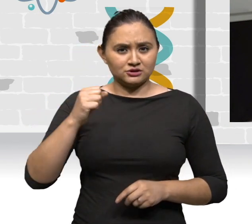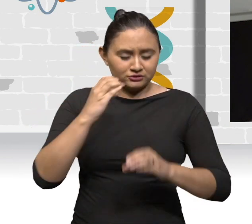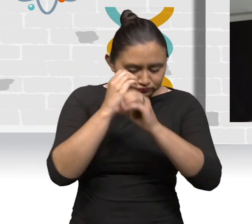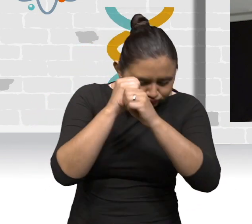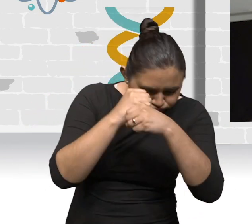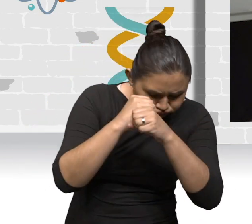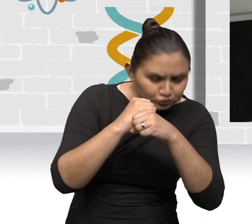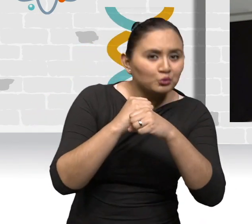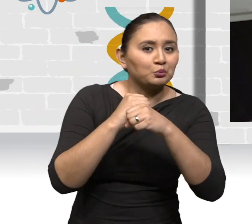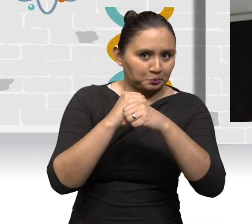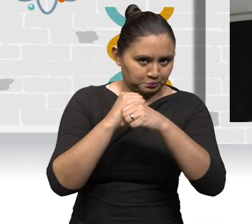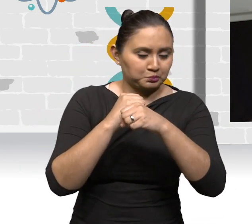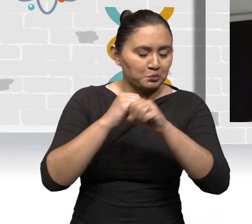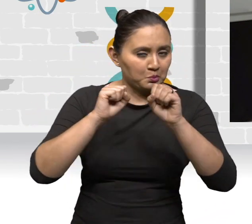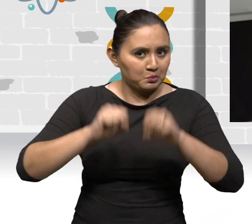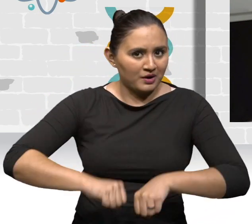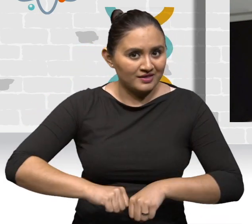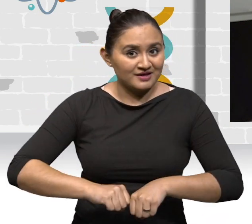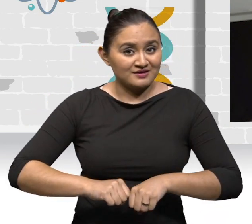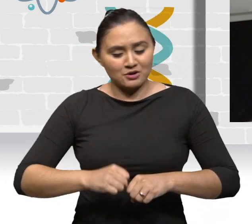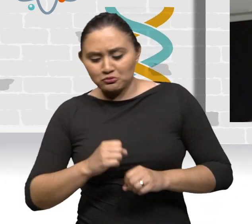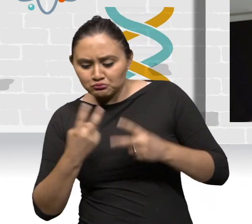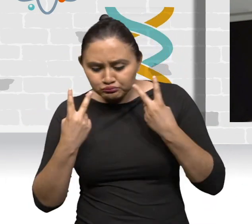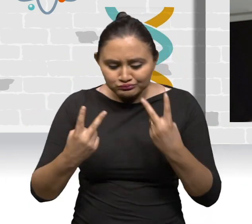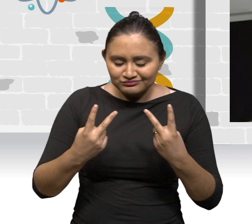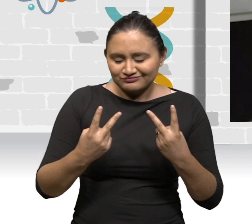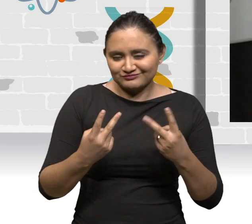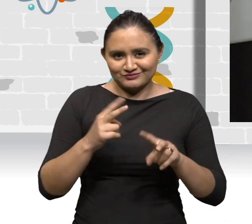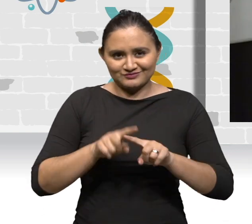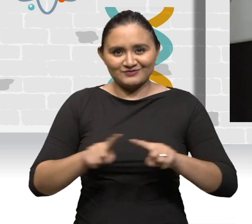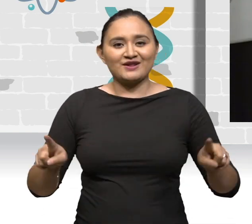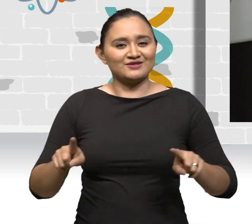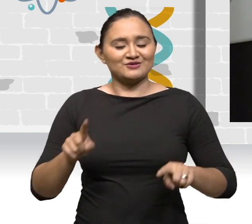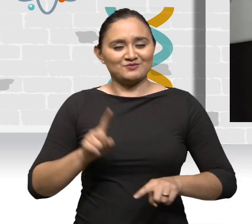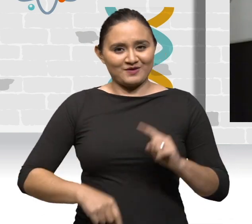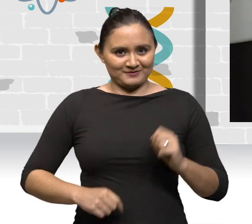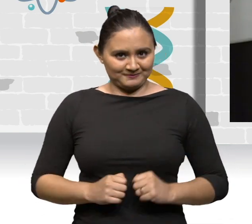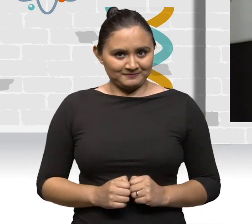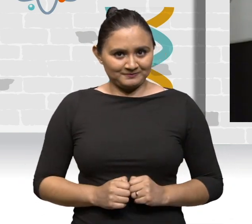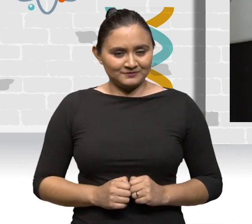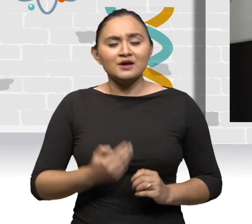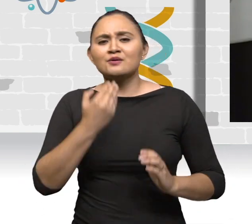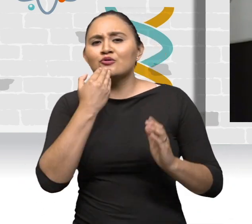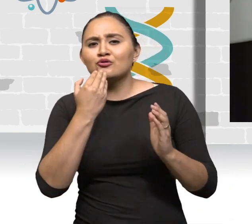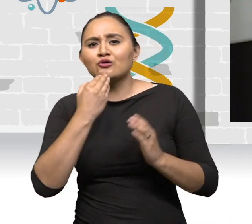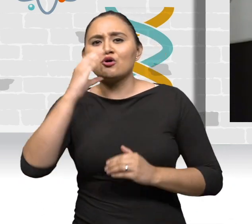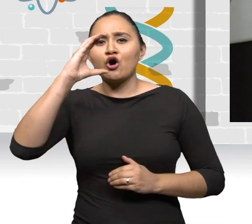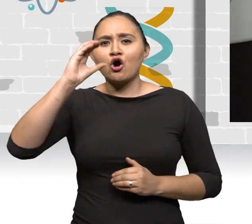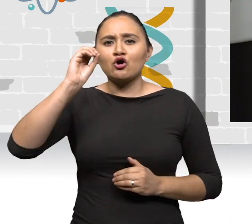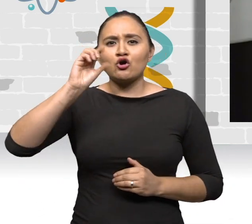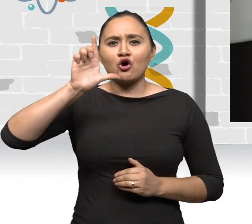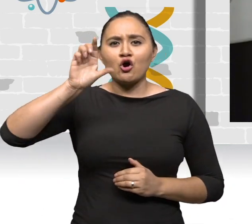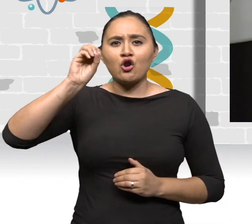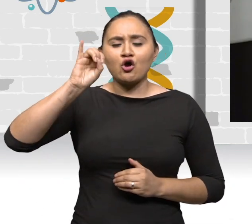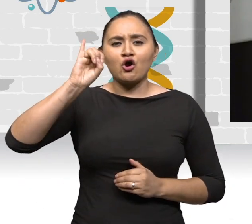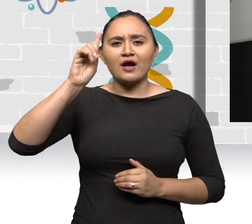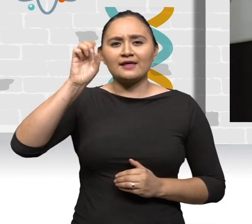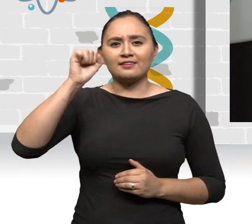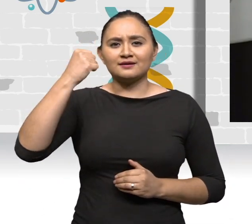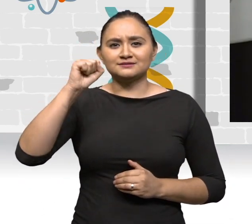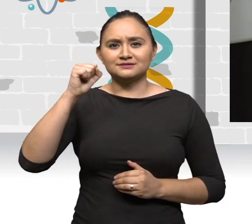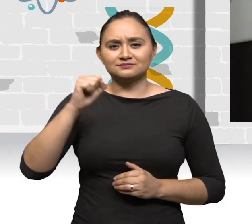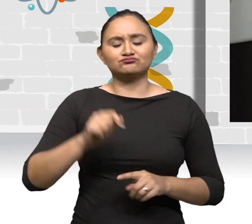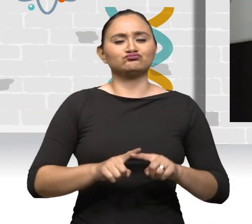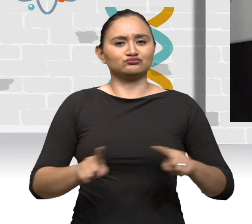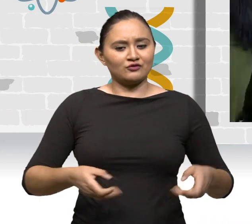puede distinguir a través de un microscopio, a diferencia de las disoluciones. Existen diferentes tipos de coloides, dependiendo de su fase dispersa